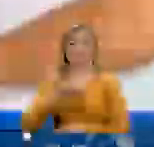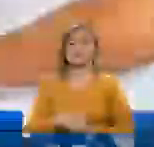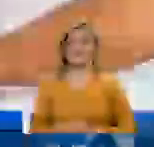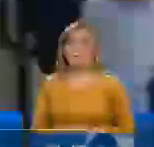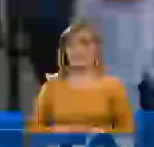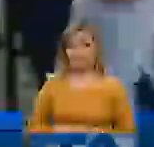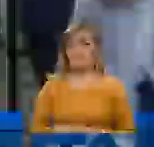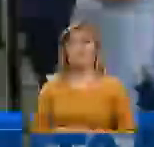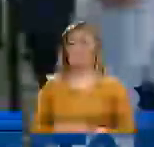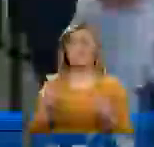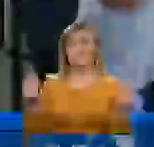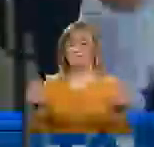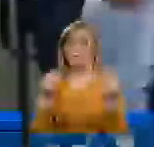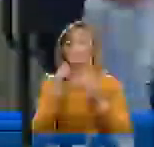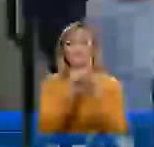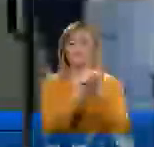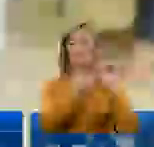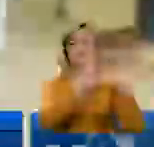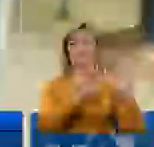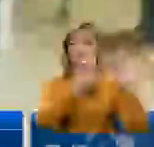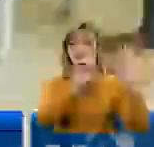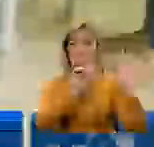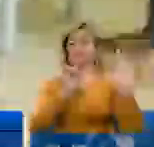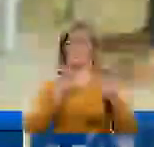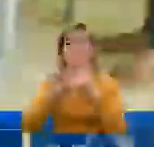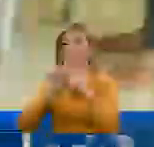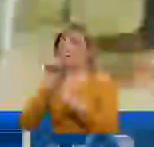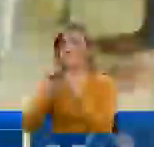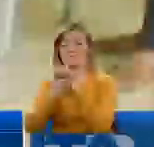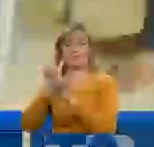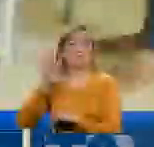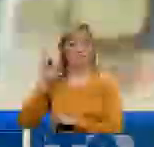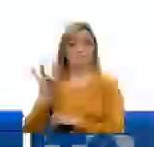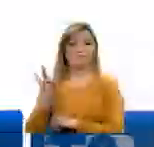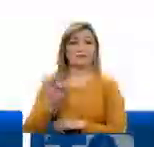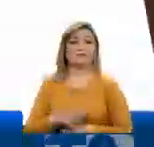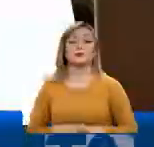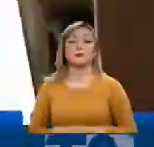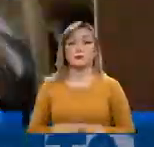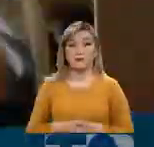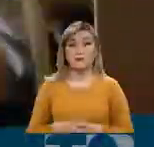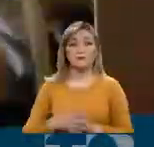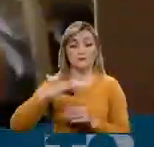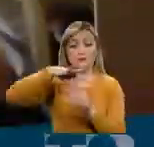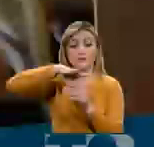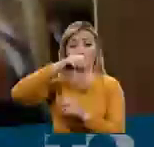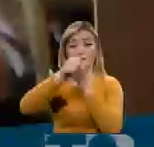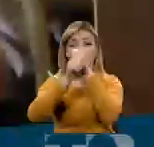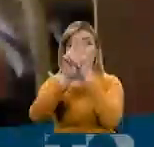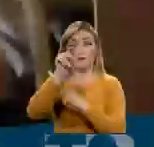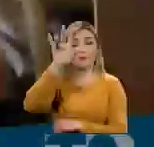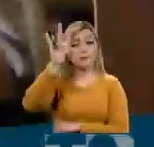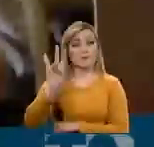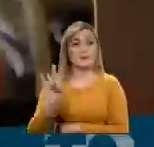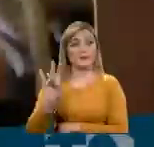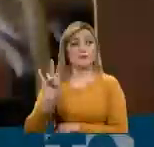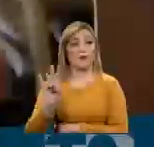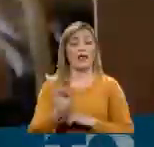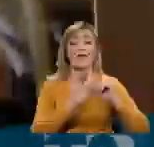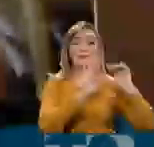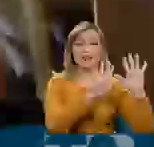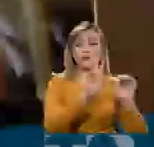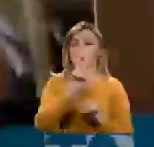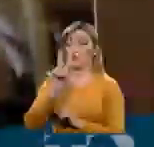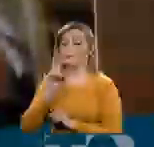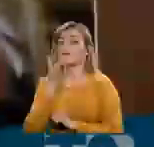y millennials, jóvenes de entre 16 y 38 años, no son la excepción. En las elecciones de 2017, 2 de cada 10 de